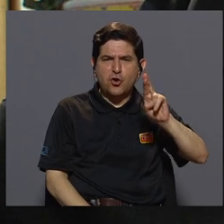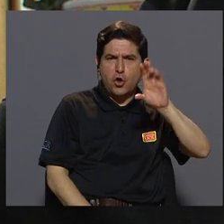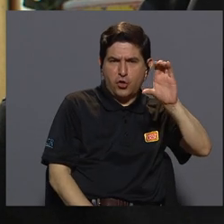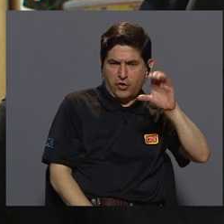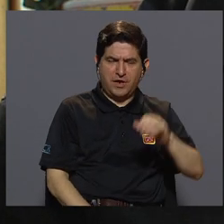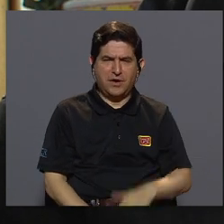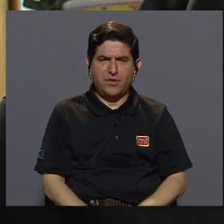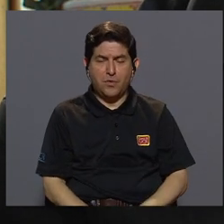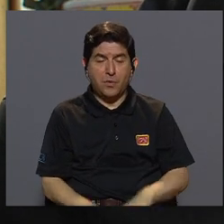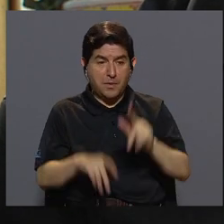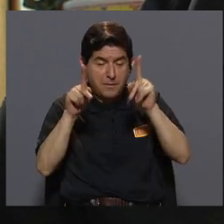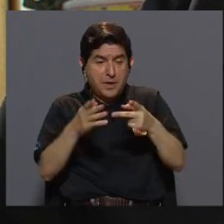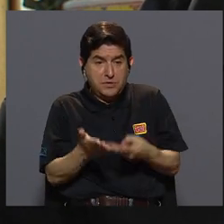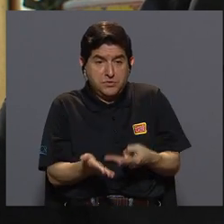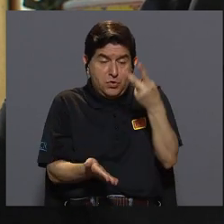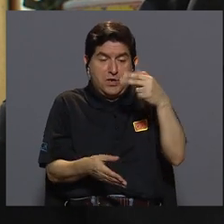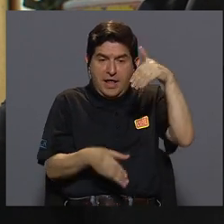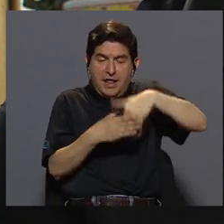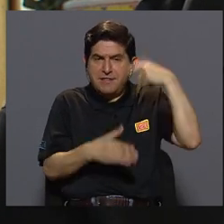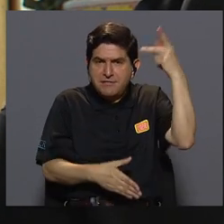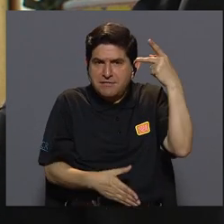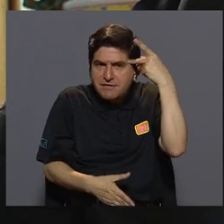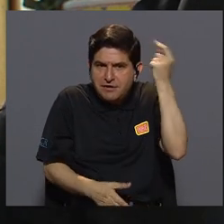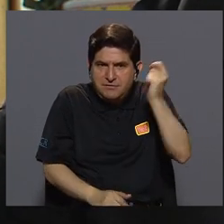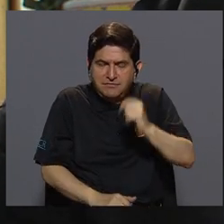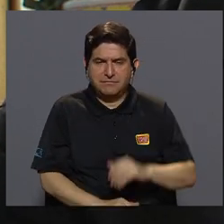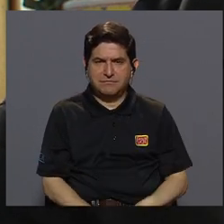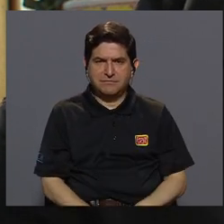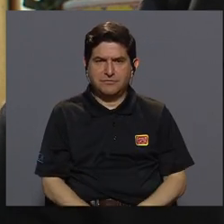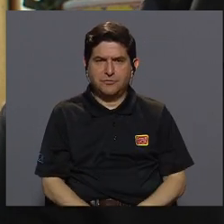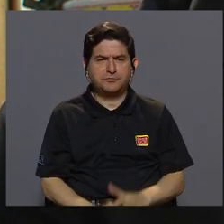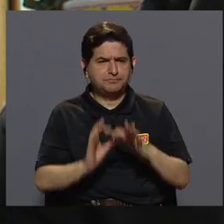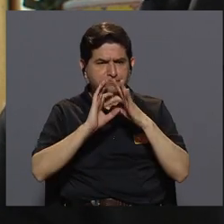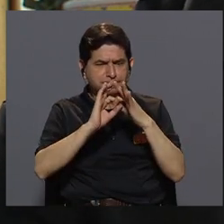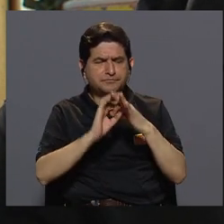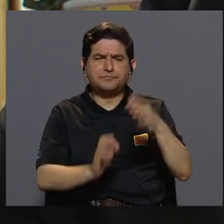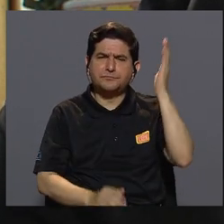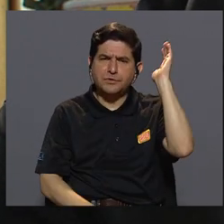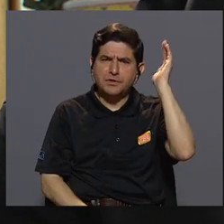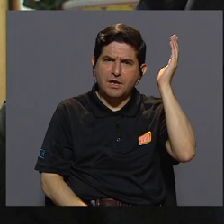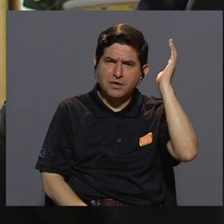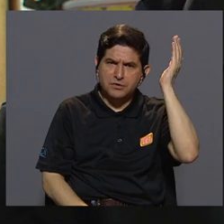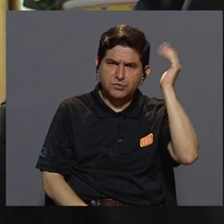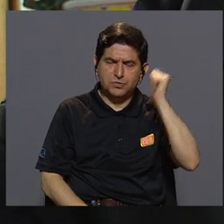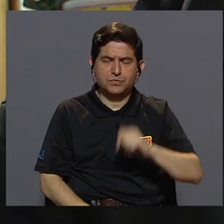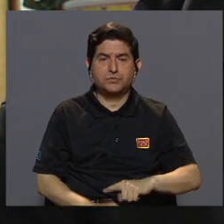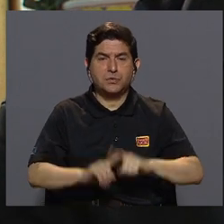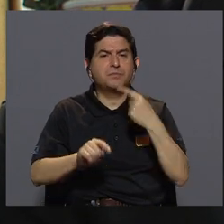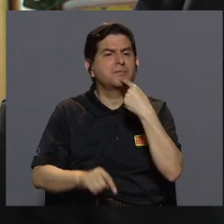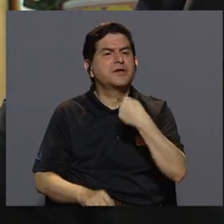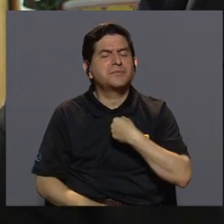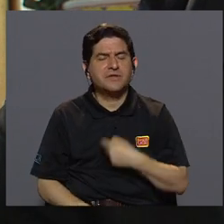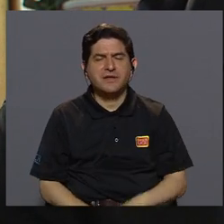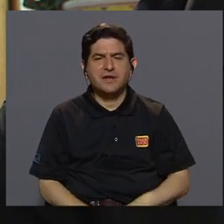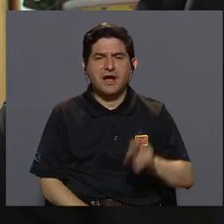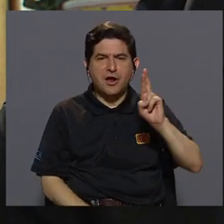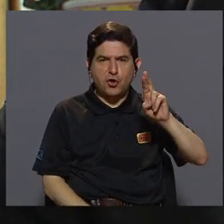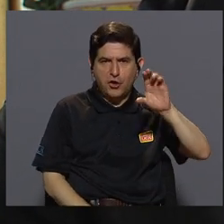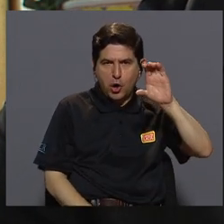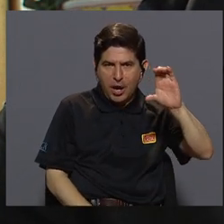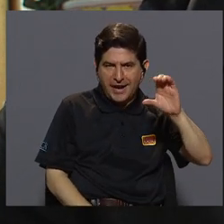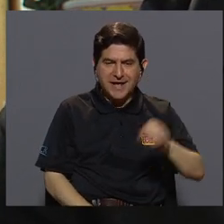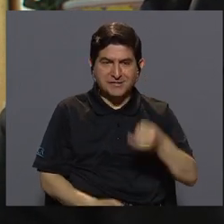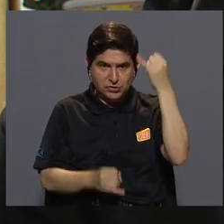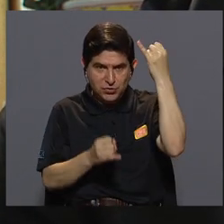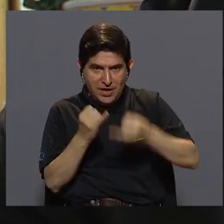que lo hacía un hombre tan valioso en la política, y eso tenía que ver con sus discursos, obviamente, pero usted me decía que don Rodrigo